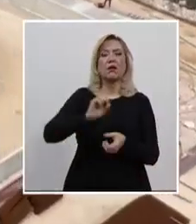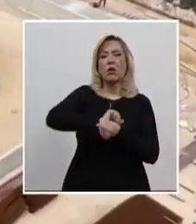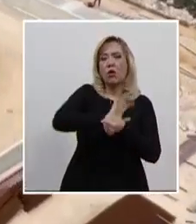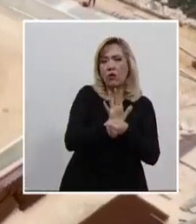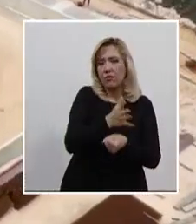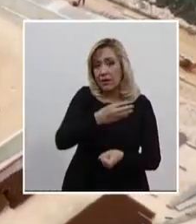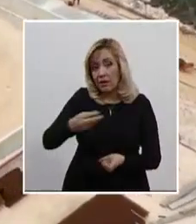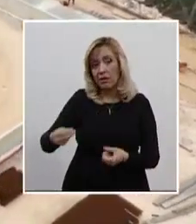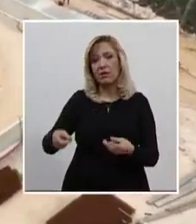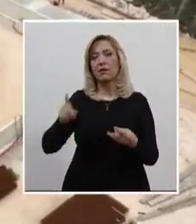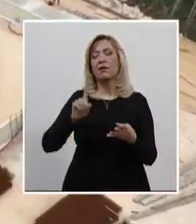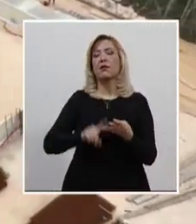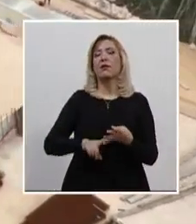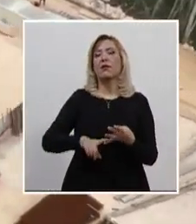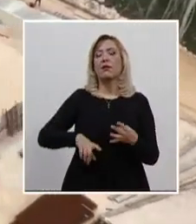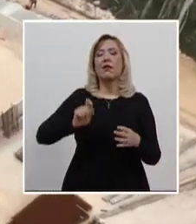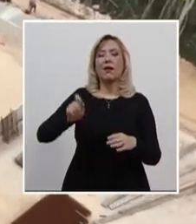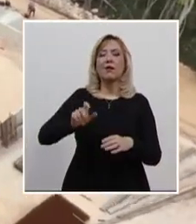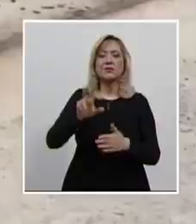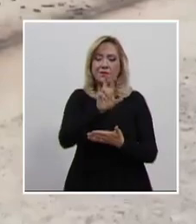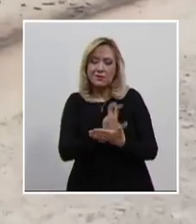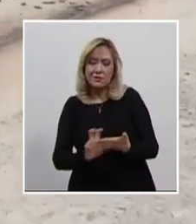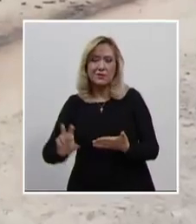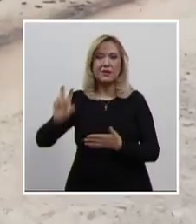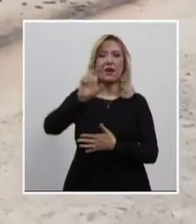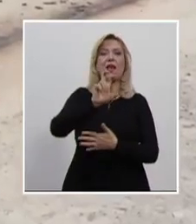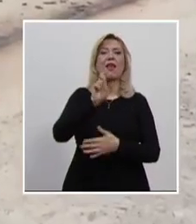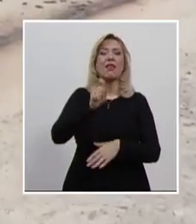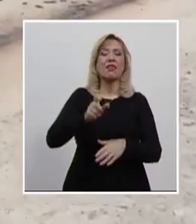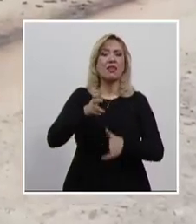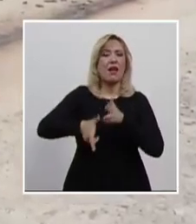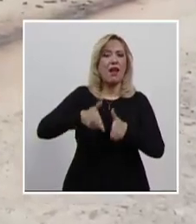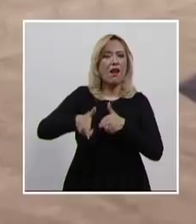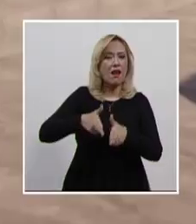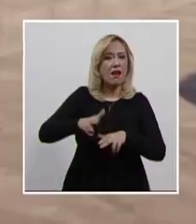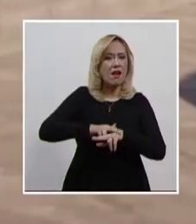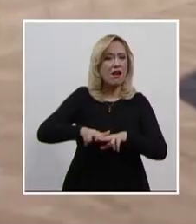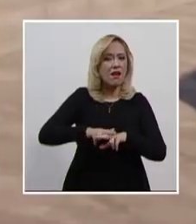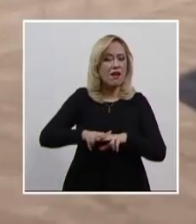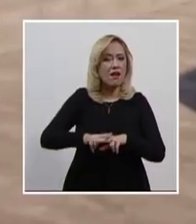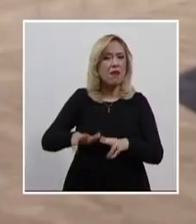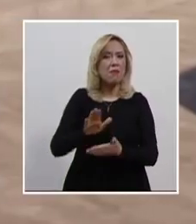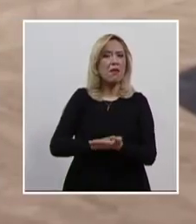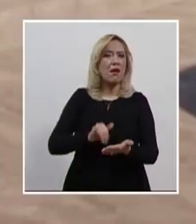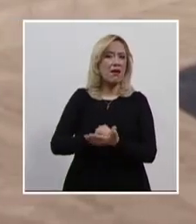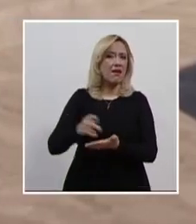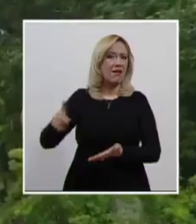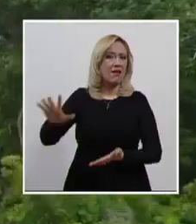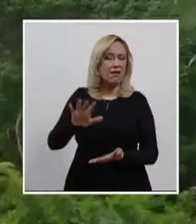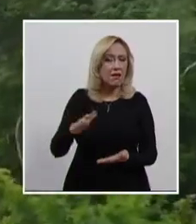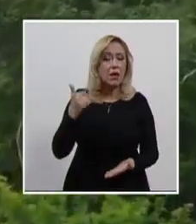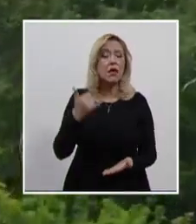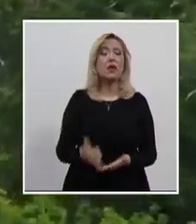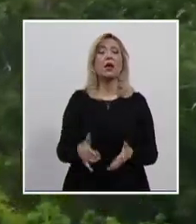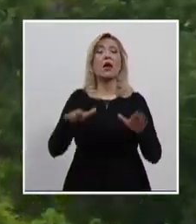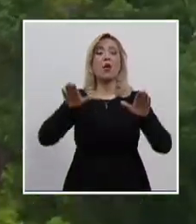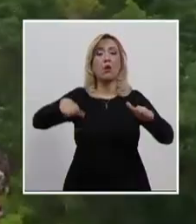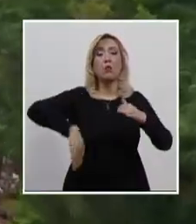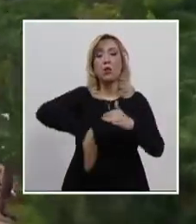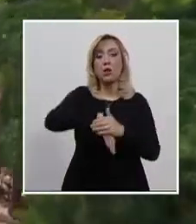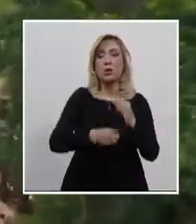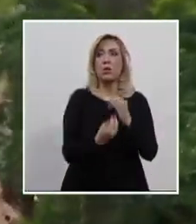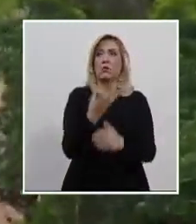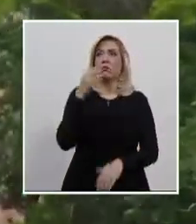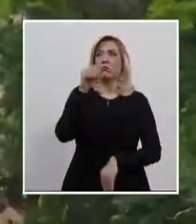aeropuerto de Tulum, lo que evidencia que la autoridad incumplió con su obligación de actualizar el atlas, afectando su derecho a un medio